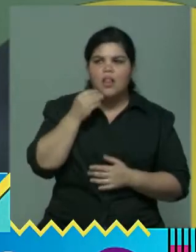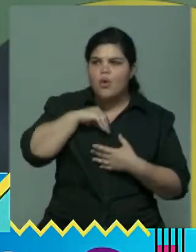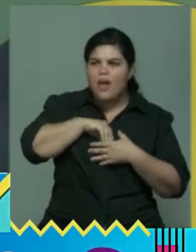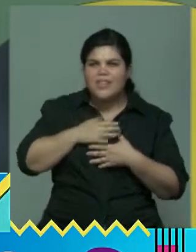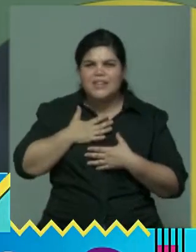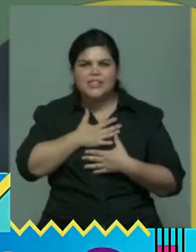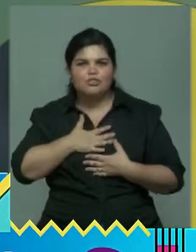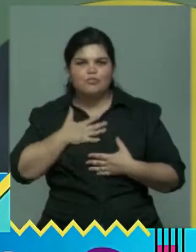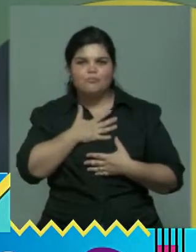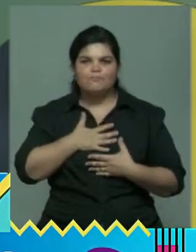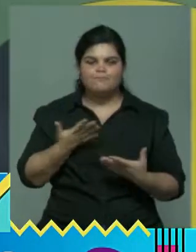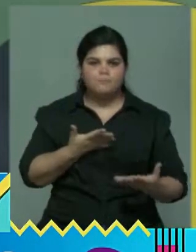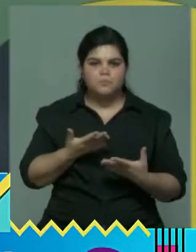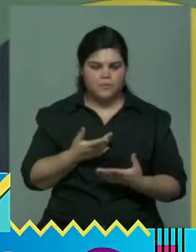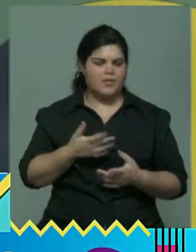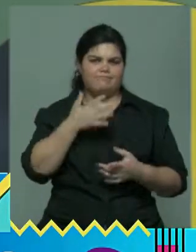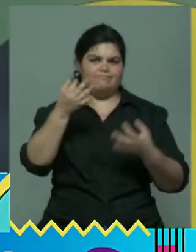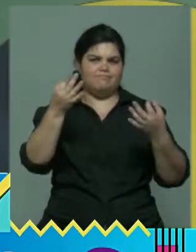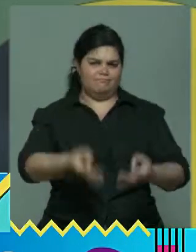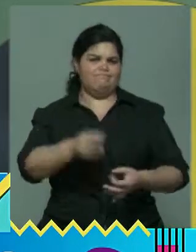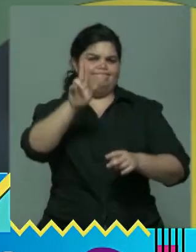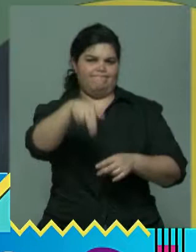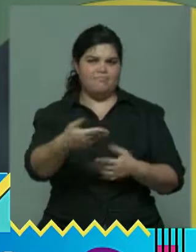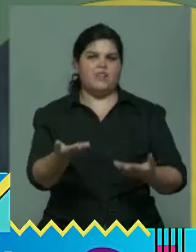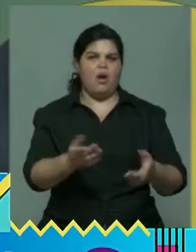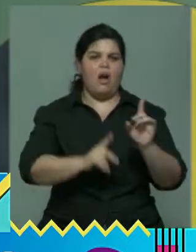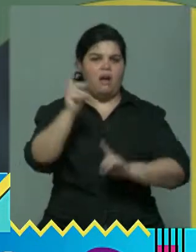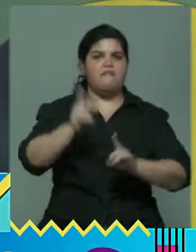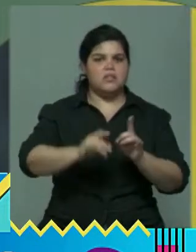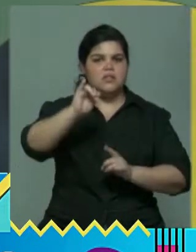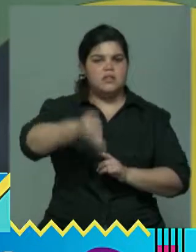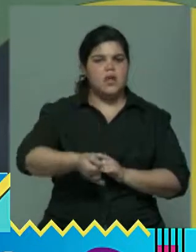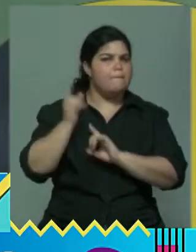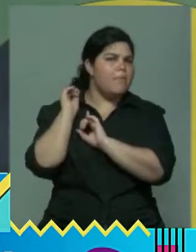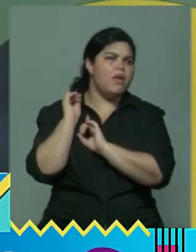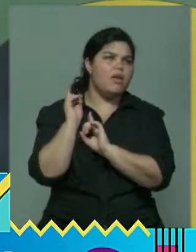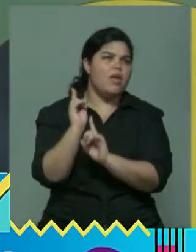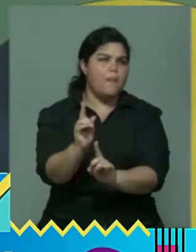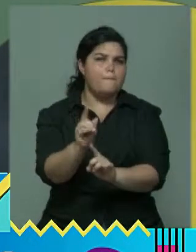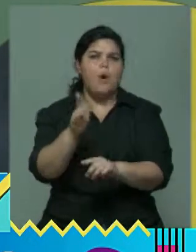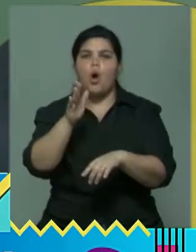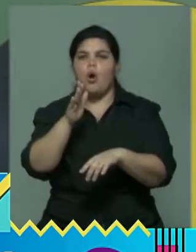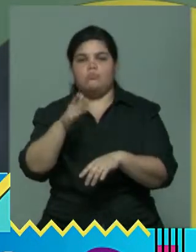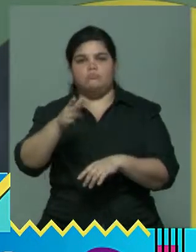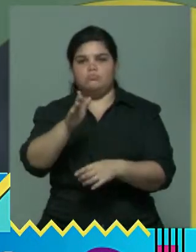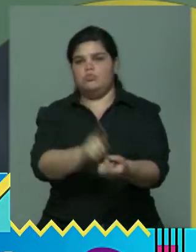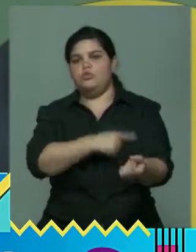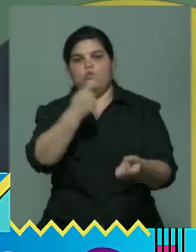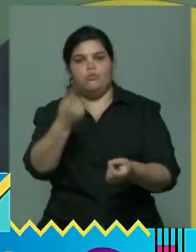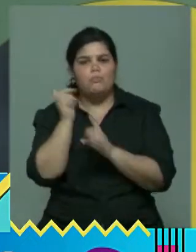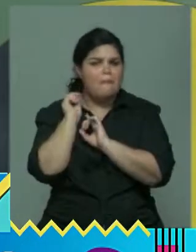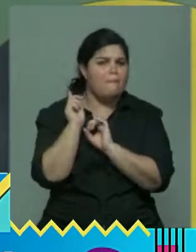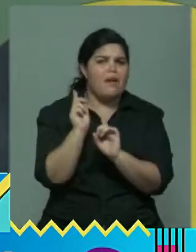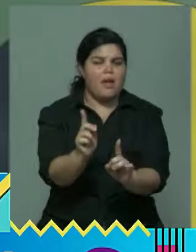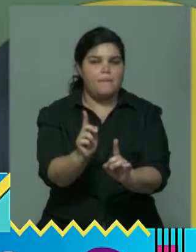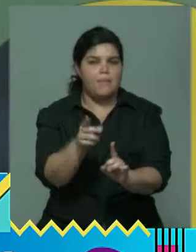Y está bien, podremos ser conservadores, podremos querer que, digamos, mantener ciertas bases que vaya a saber o si se sabe de